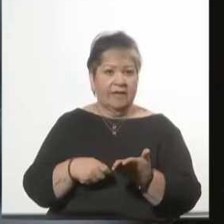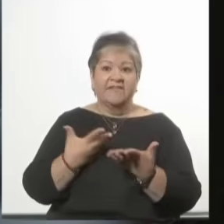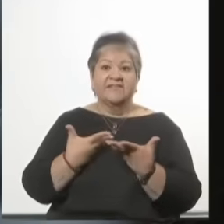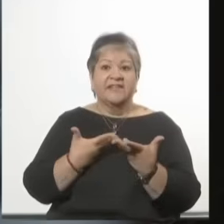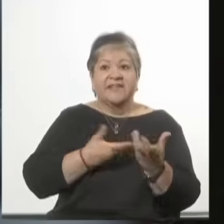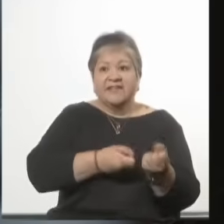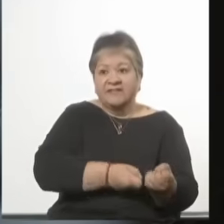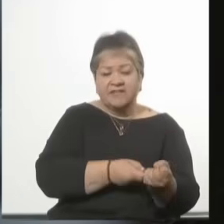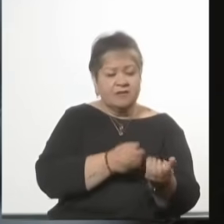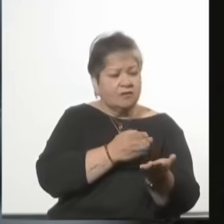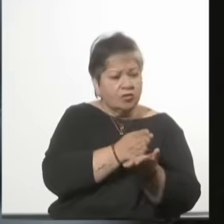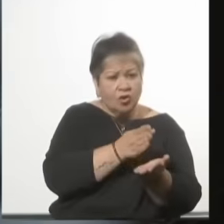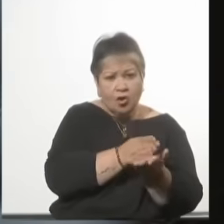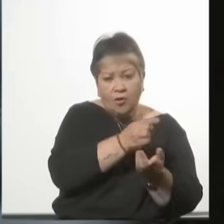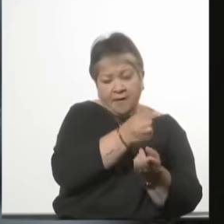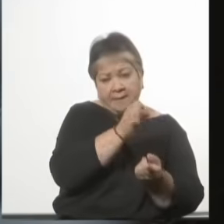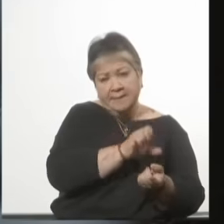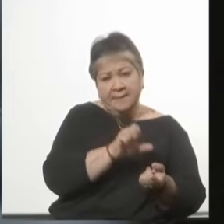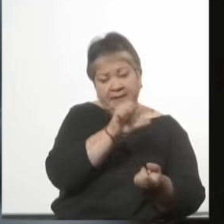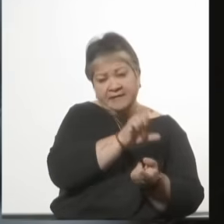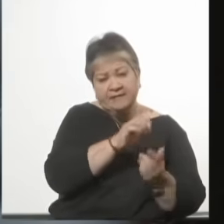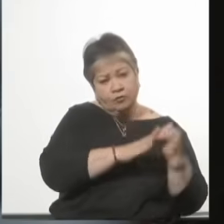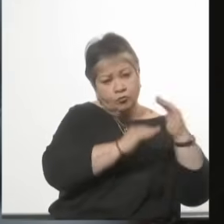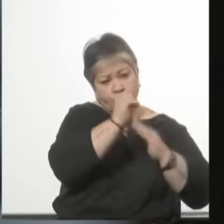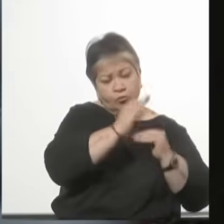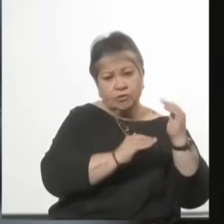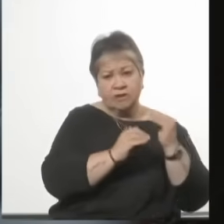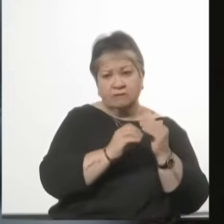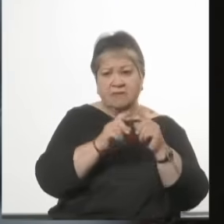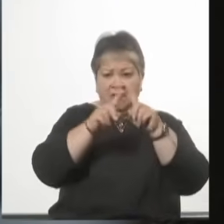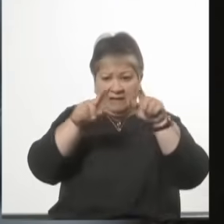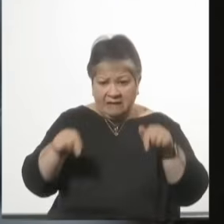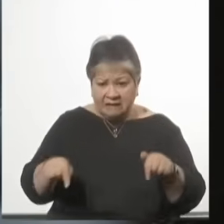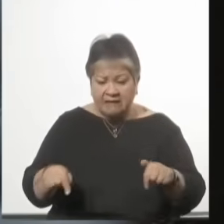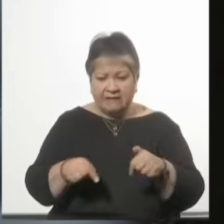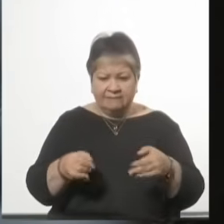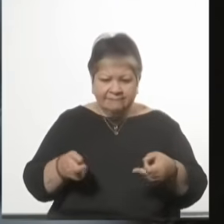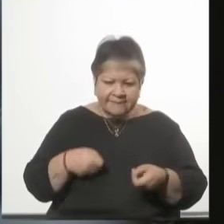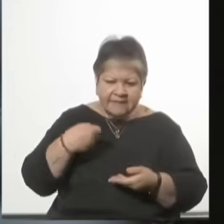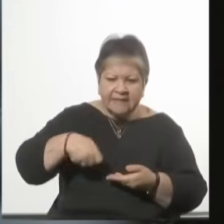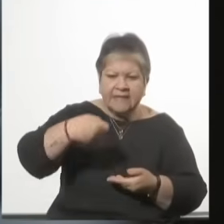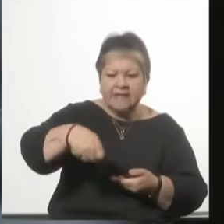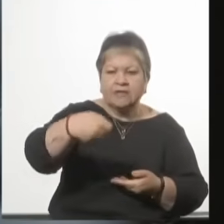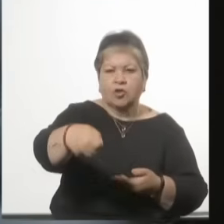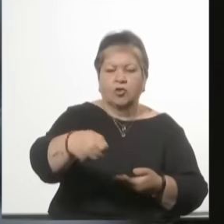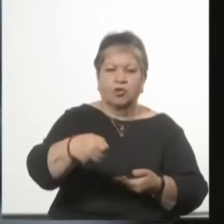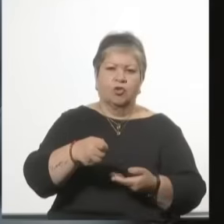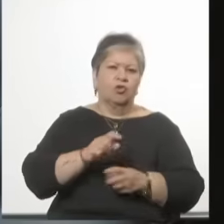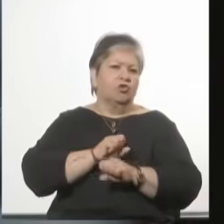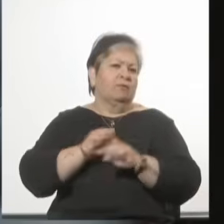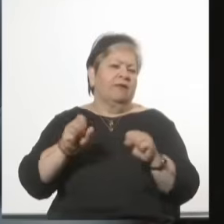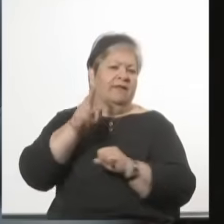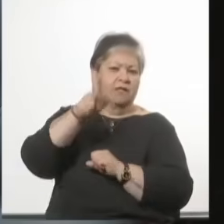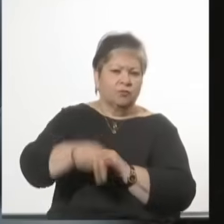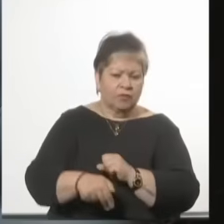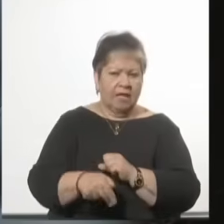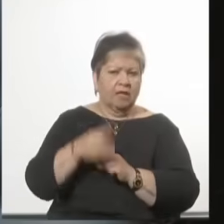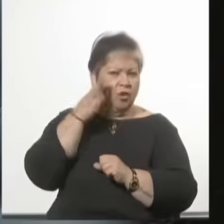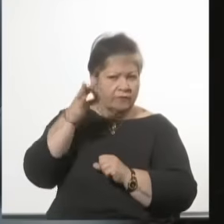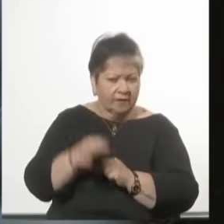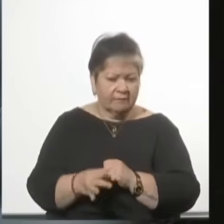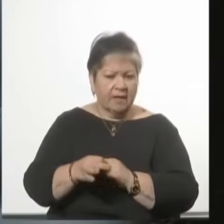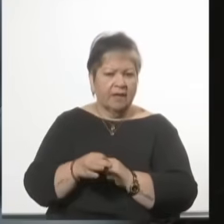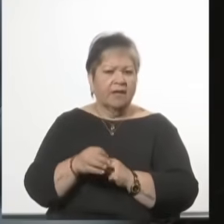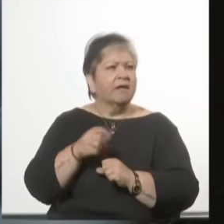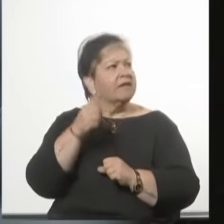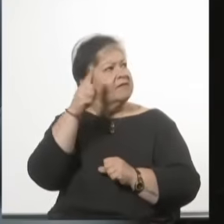empresa constructora, establecieron, por ejemplo, que la carta de crédito de carácter irrevocable y confirmada deba ser emitida